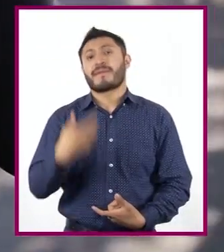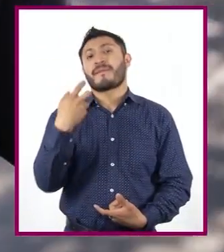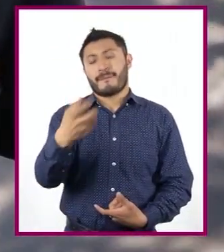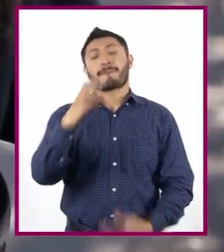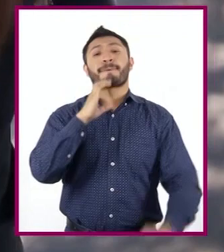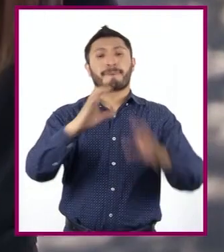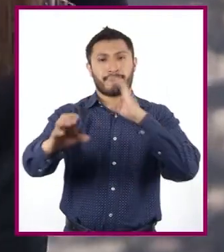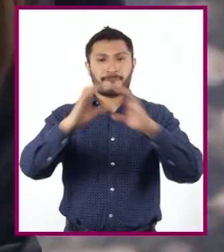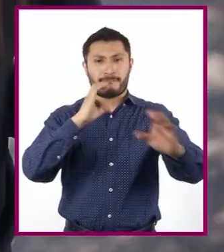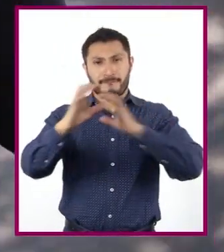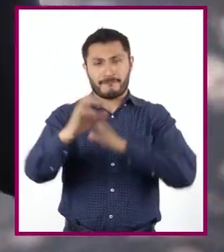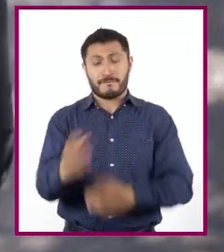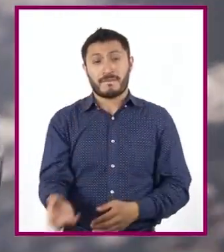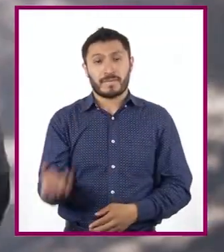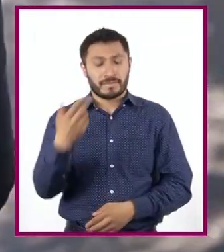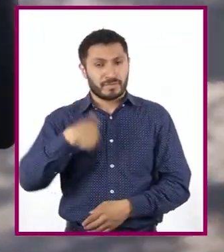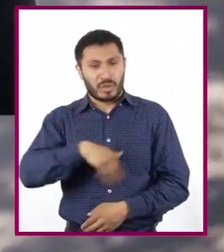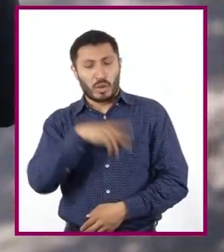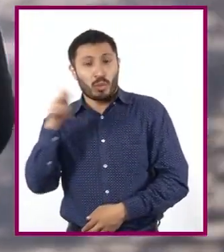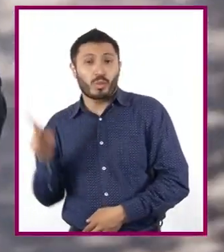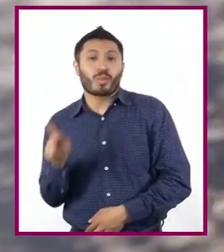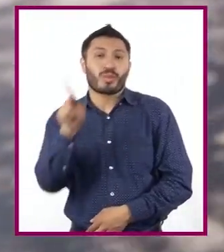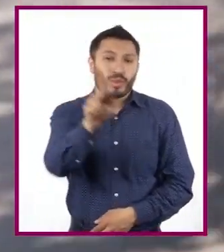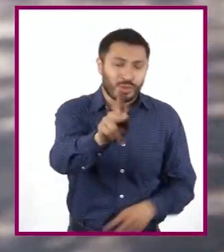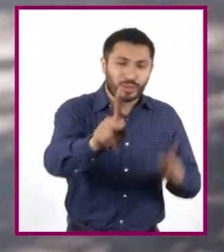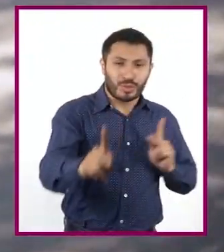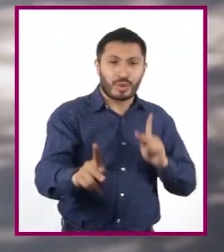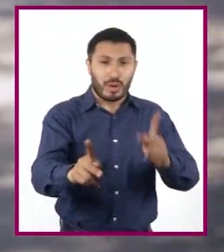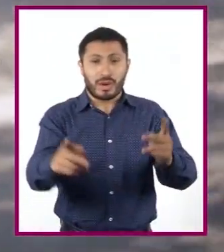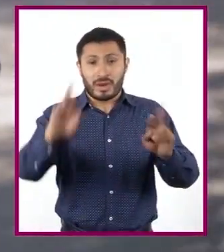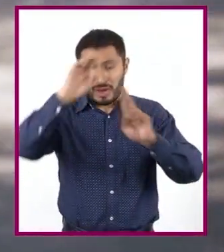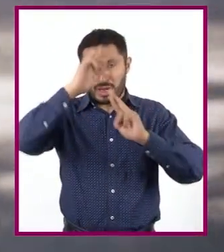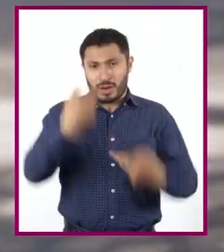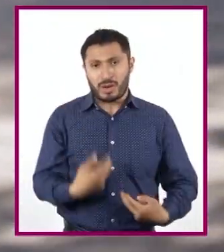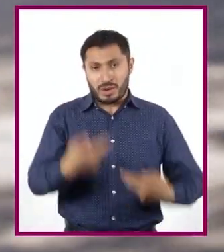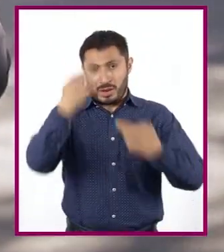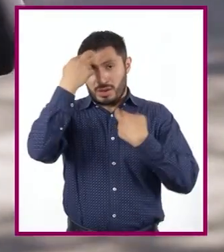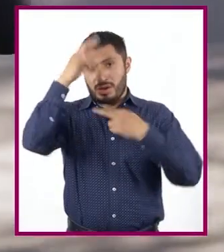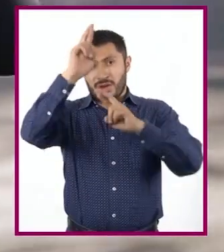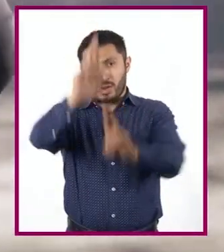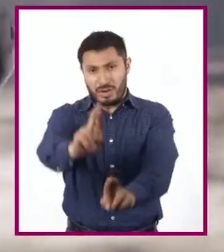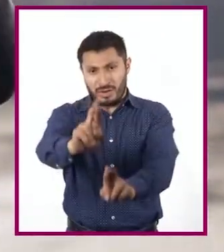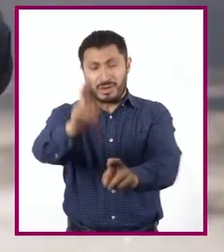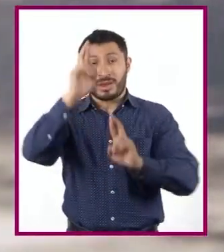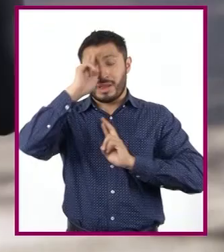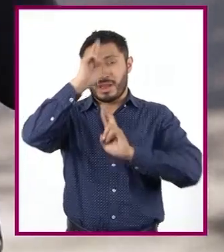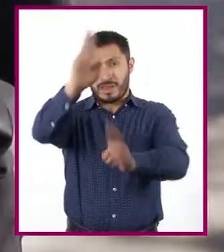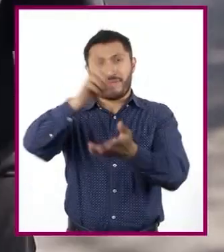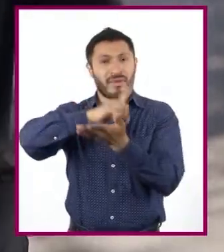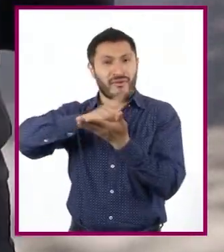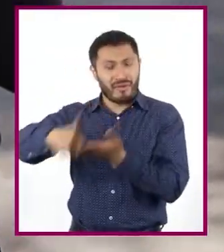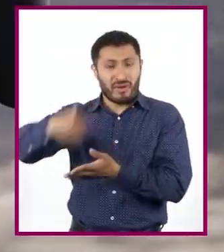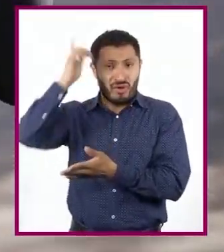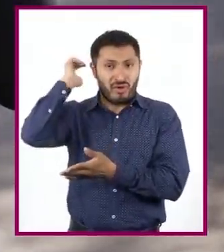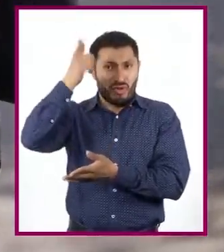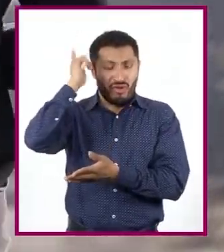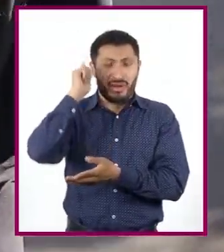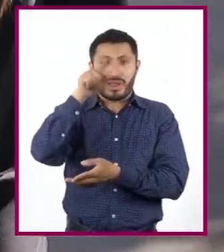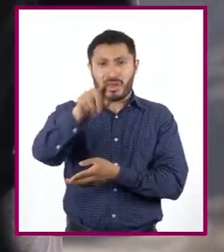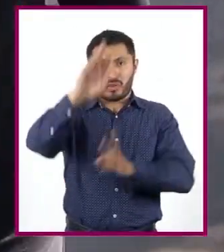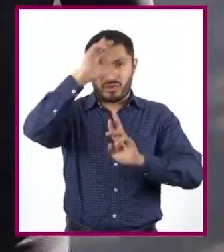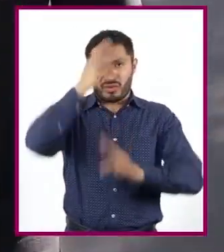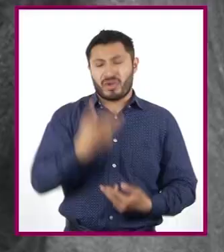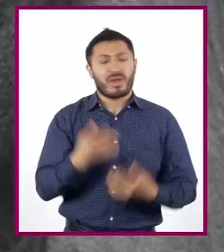en mi familia de entrada. No podía leer cosas que no tuvieran que ver con la Biblia o con la religión, pero que después uno, a lo mejor se hace